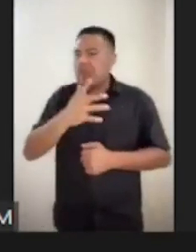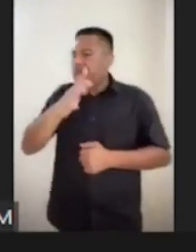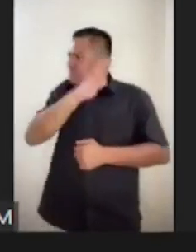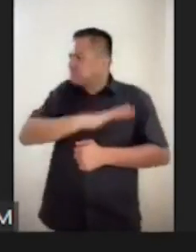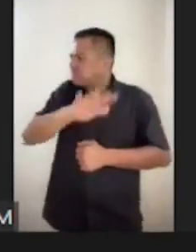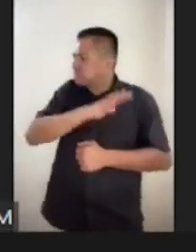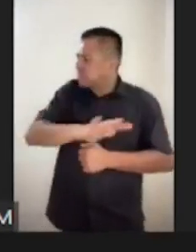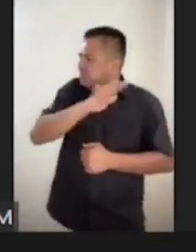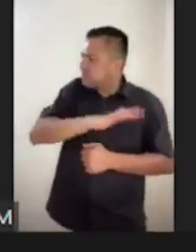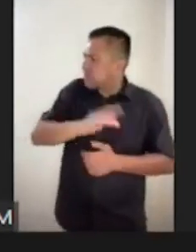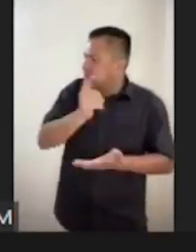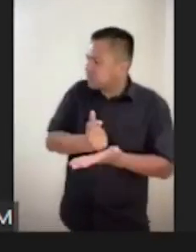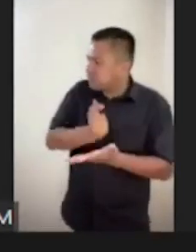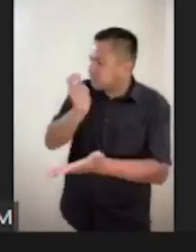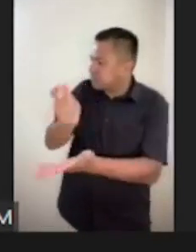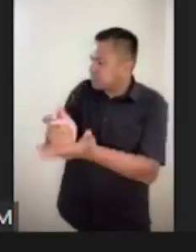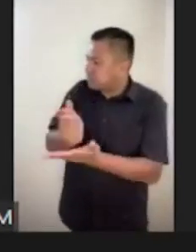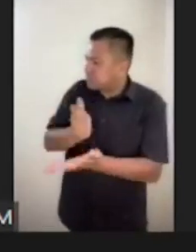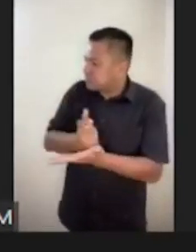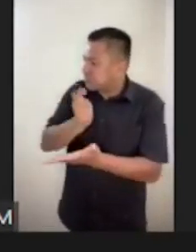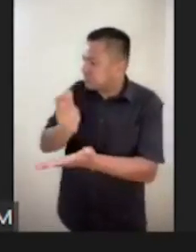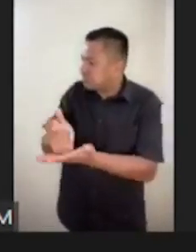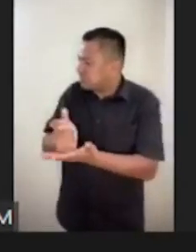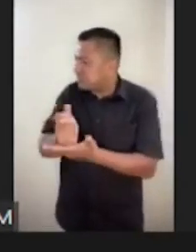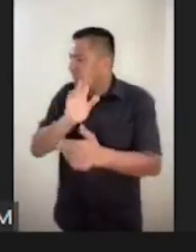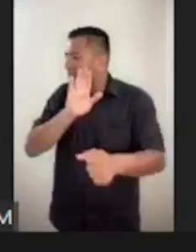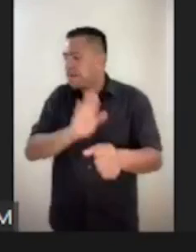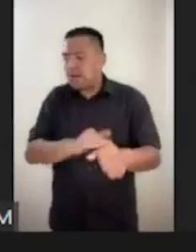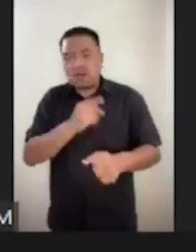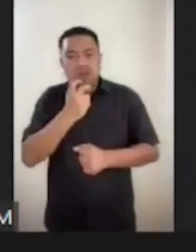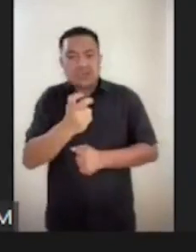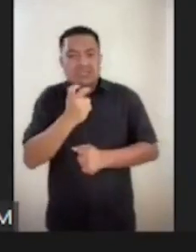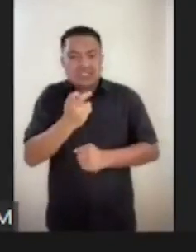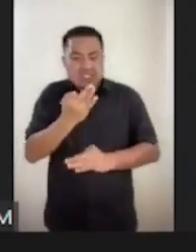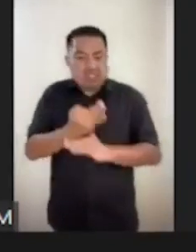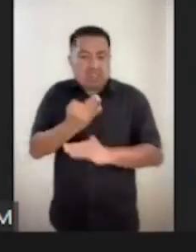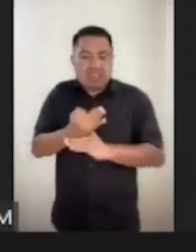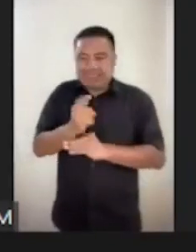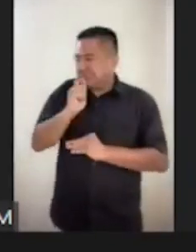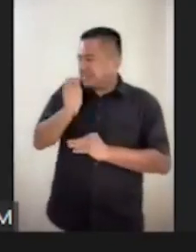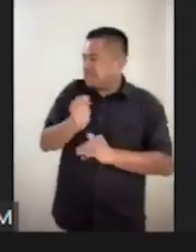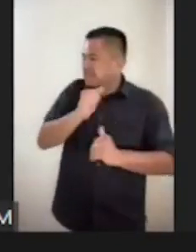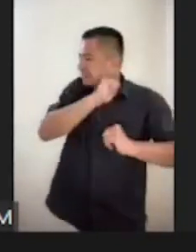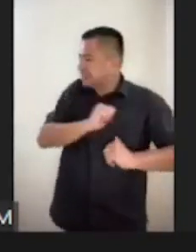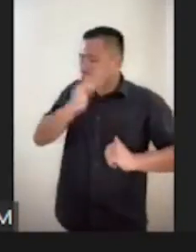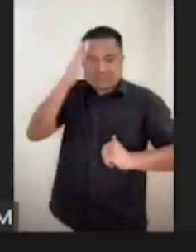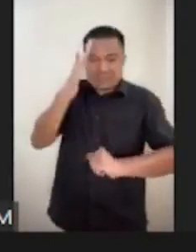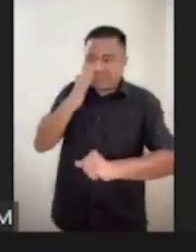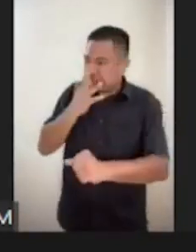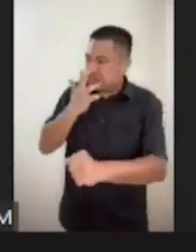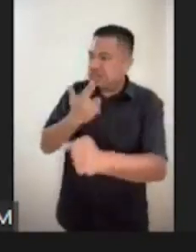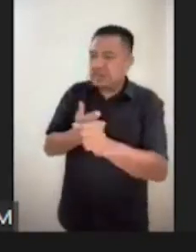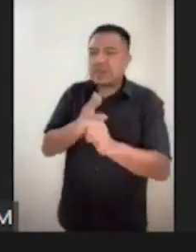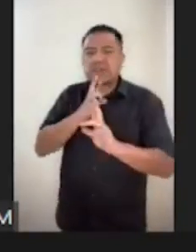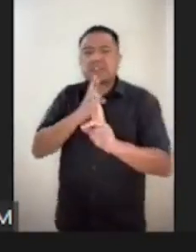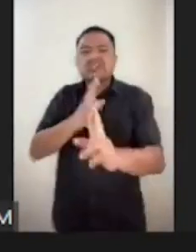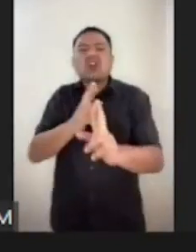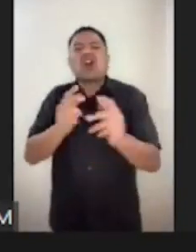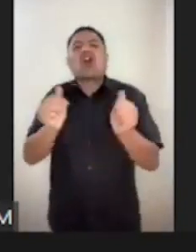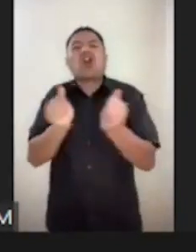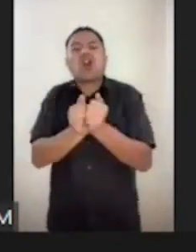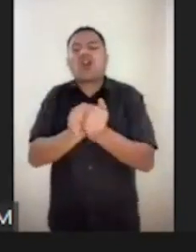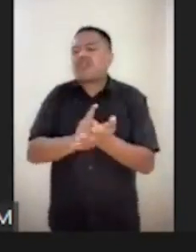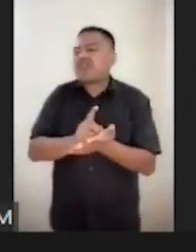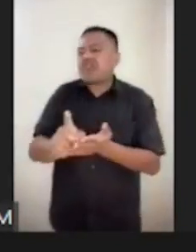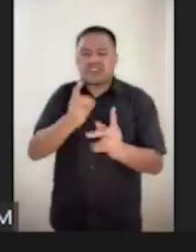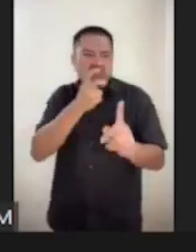del pago de remuneraciones. Por tanto, la cuestión central para resolver apegado a derecho este